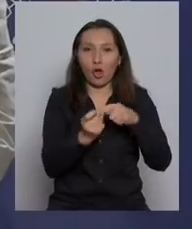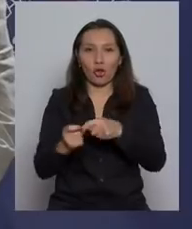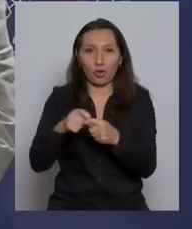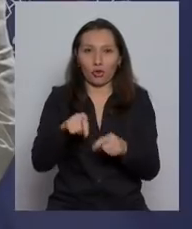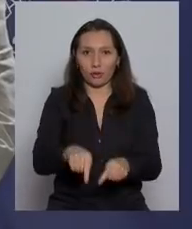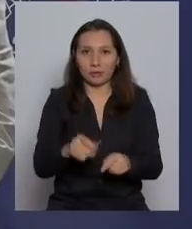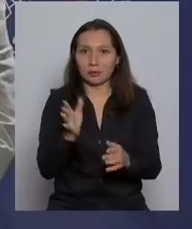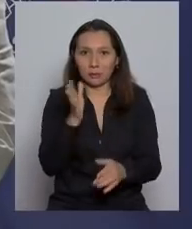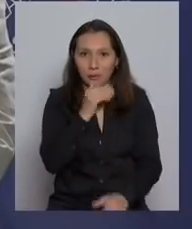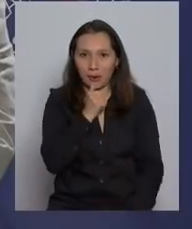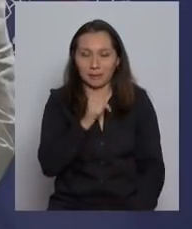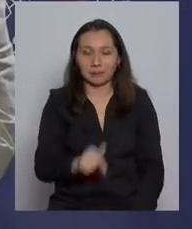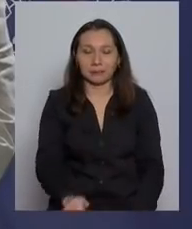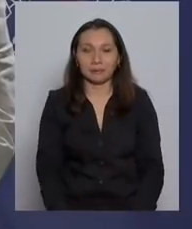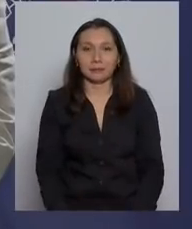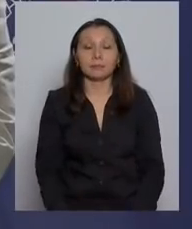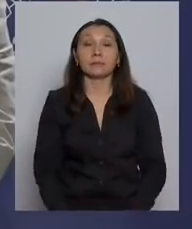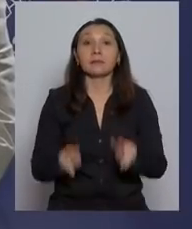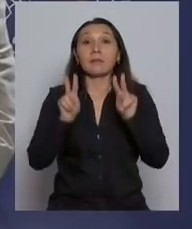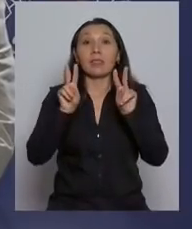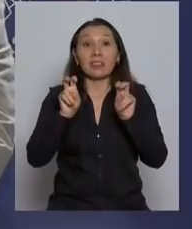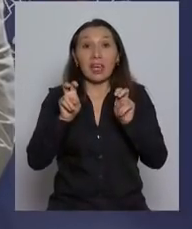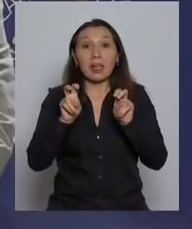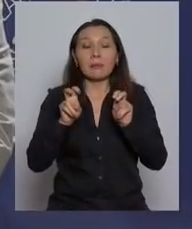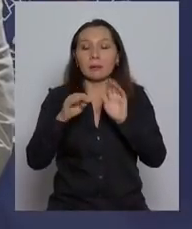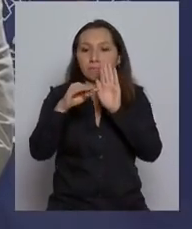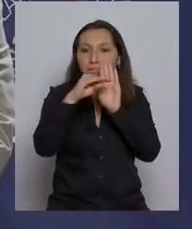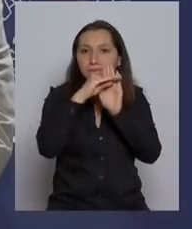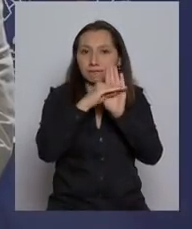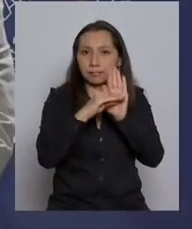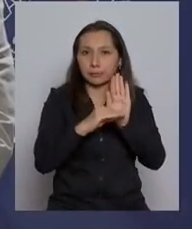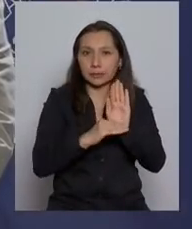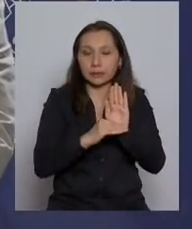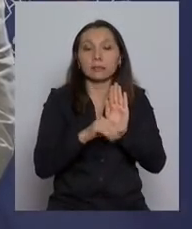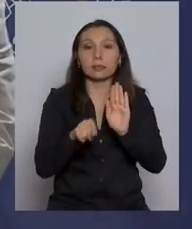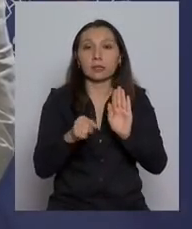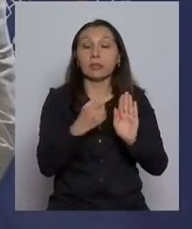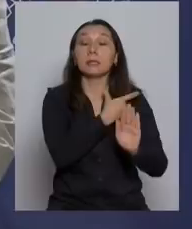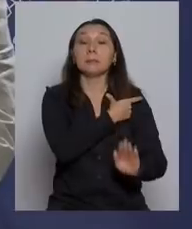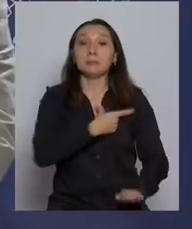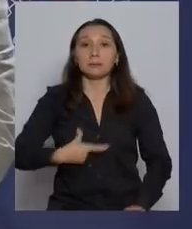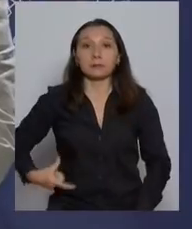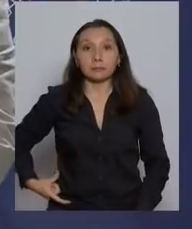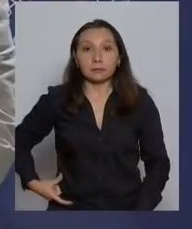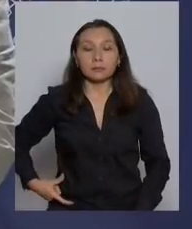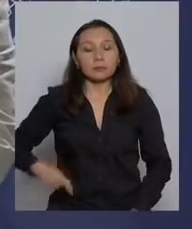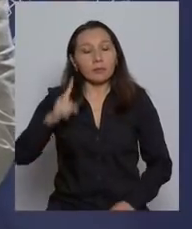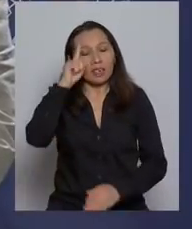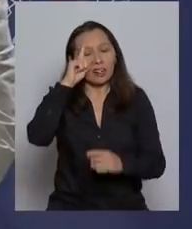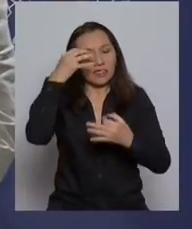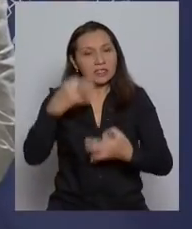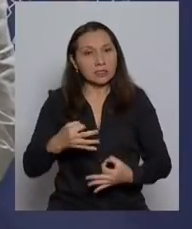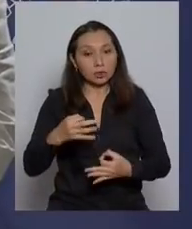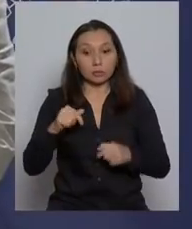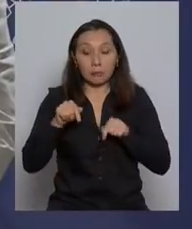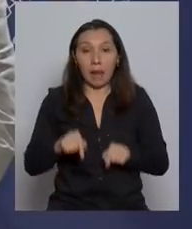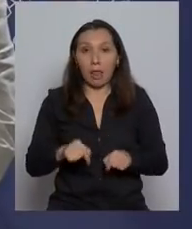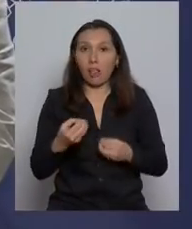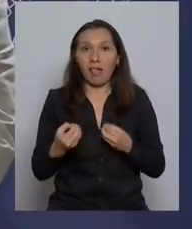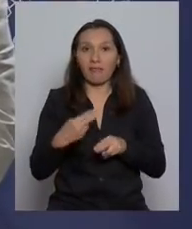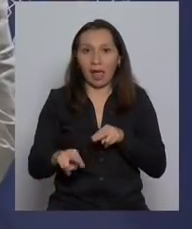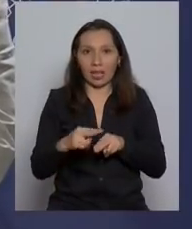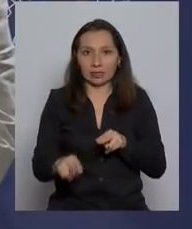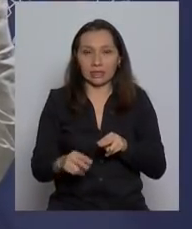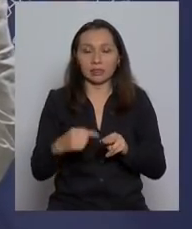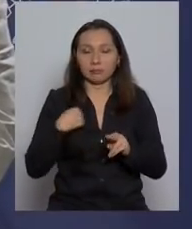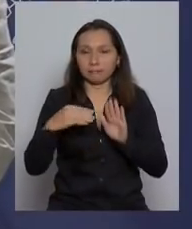Tortel. Con respecto a las medidas que el presidente ha decidido al día de hoy,